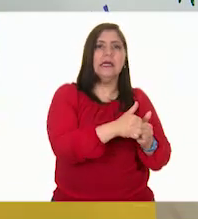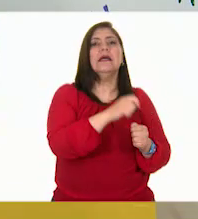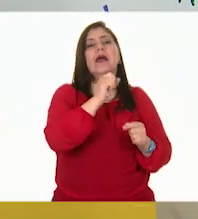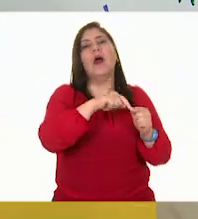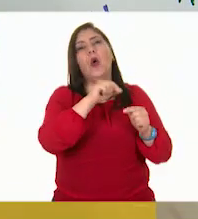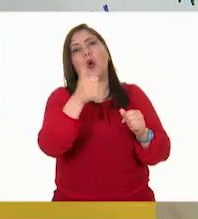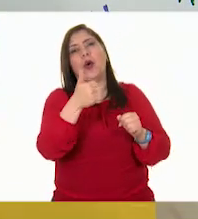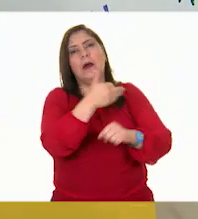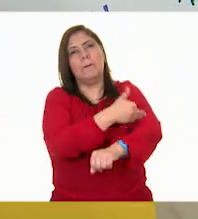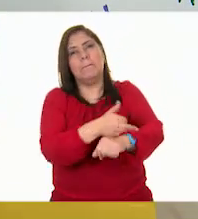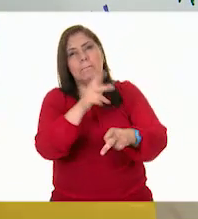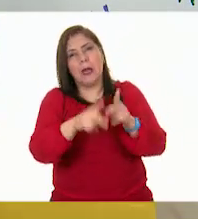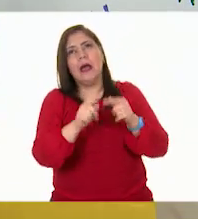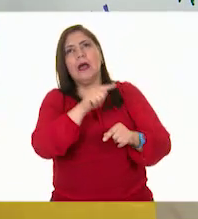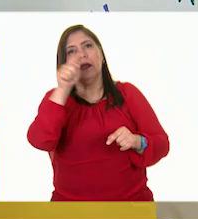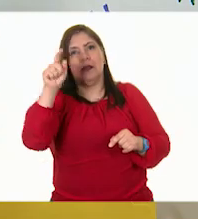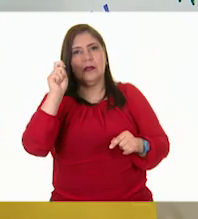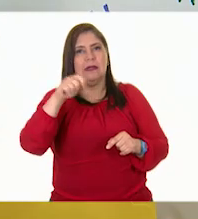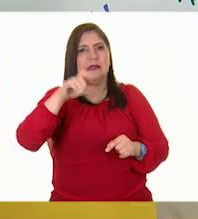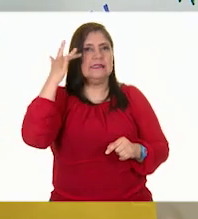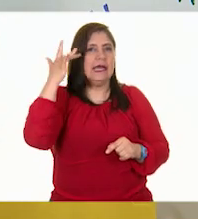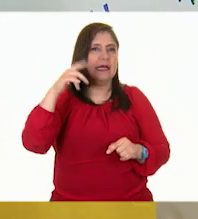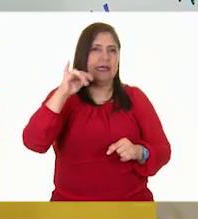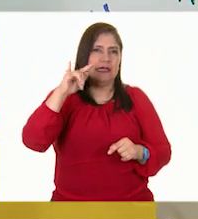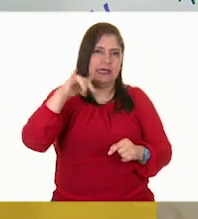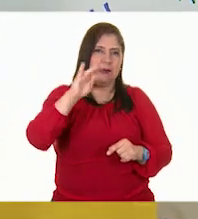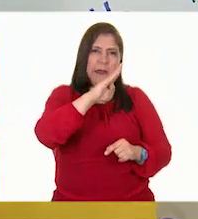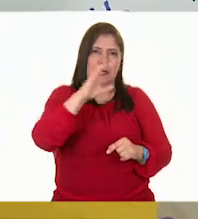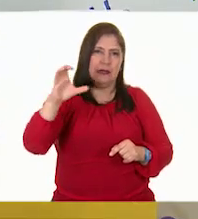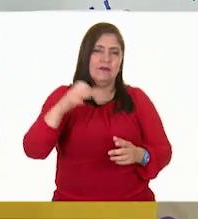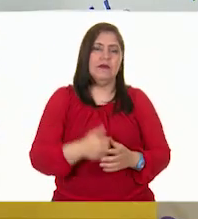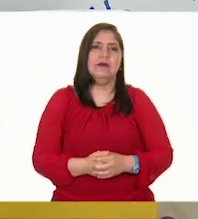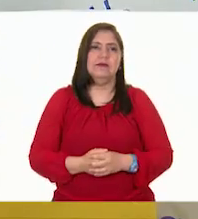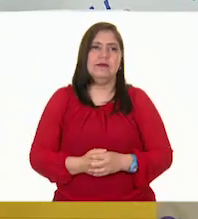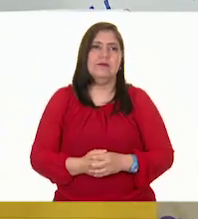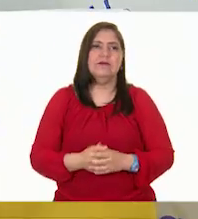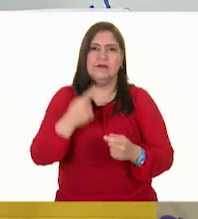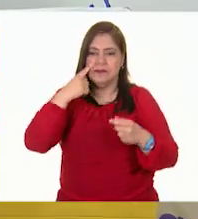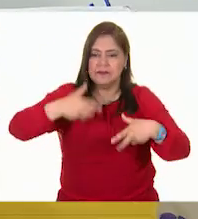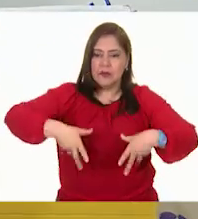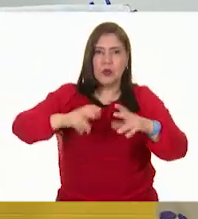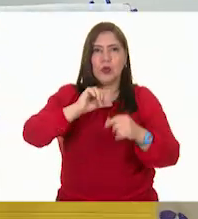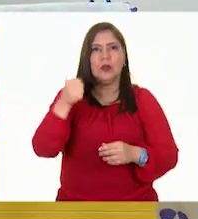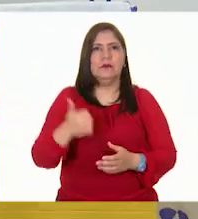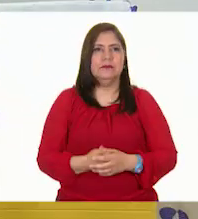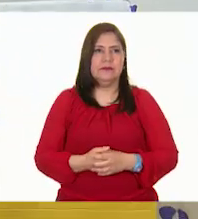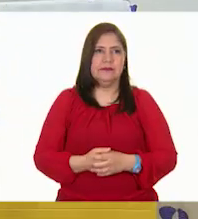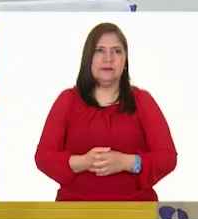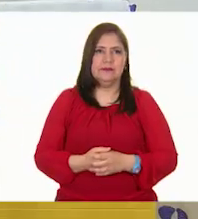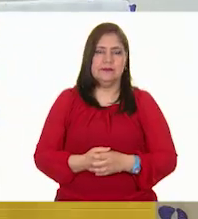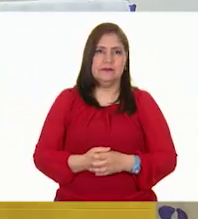textos, Ujú. ¿verdad? Bien, vamos a seguir. Lanzamos el dado. Ujujú.